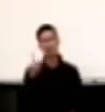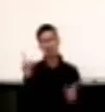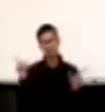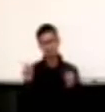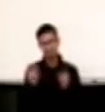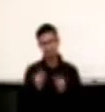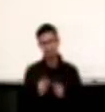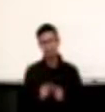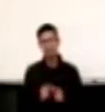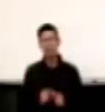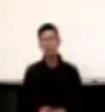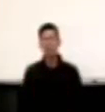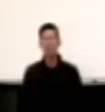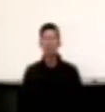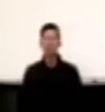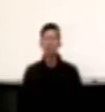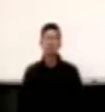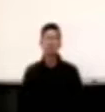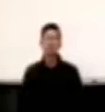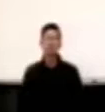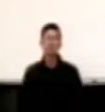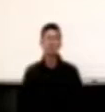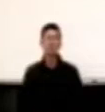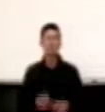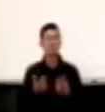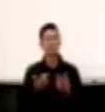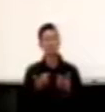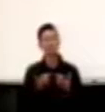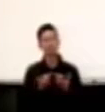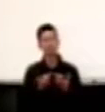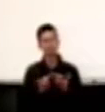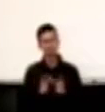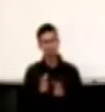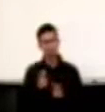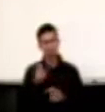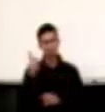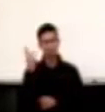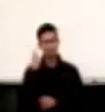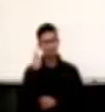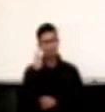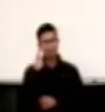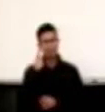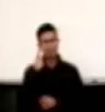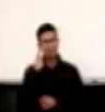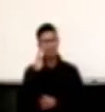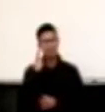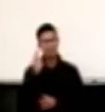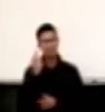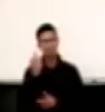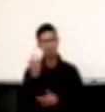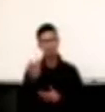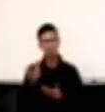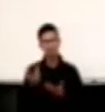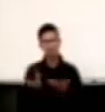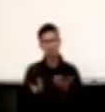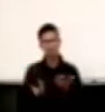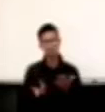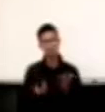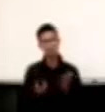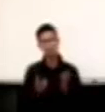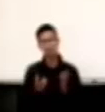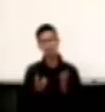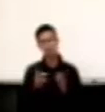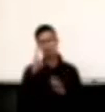Ciertamente, más que yo reforme el sistema electoral, creo que ahorita mucho de que el sistema de partidos se vuelva a recomponer para